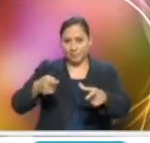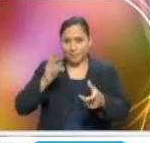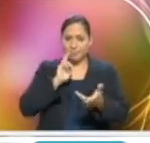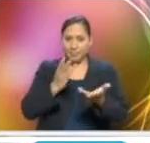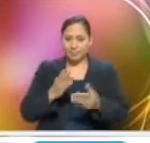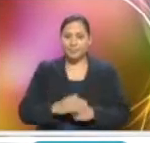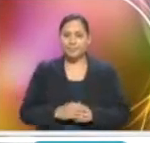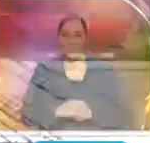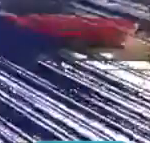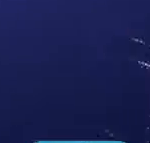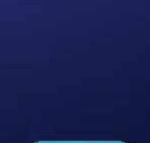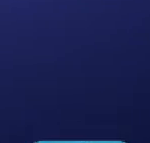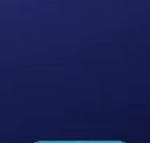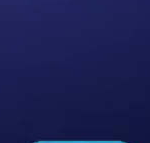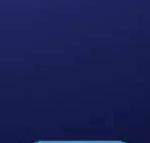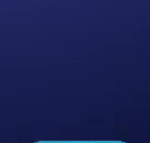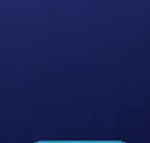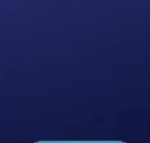verlo.